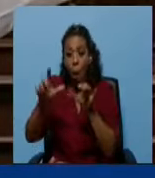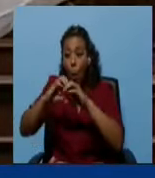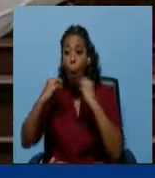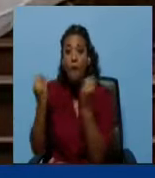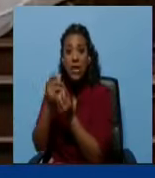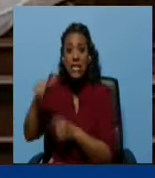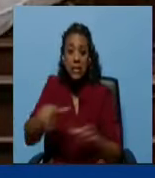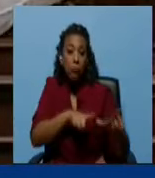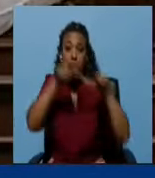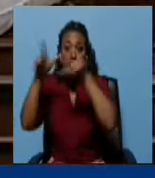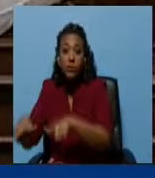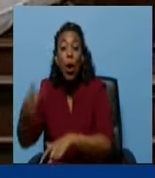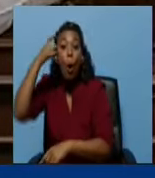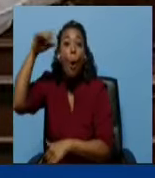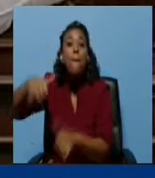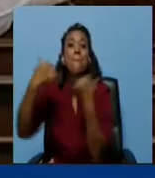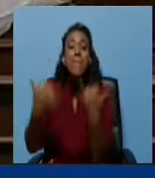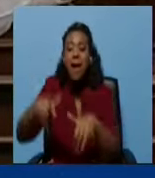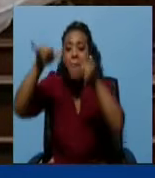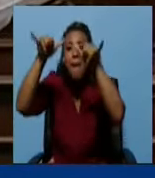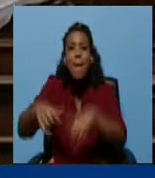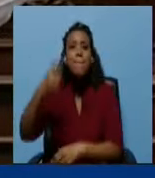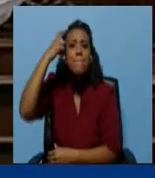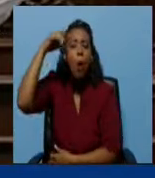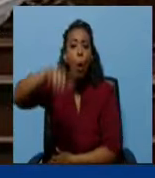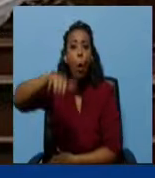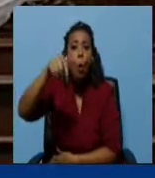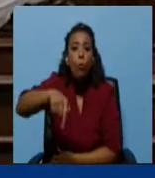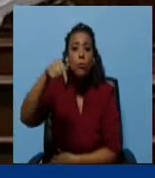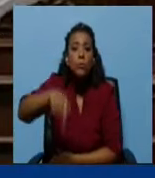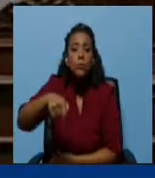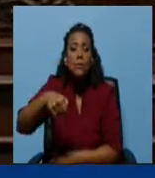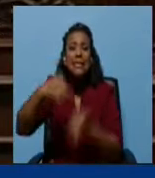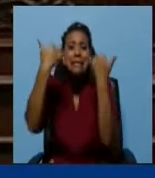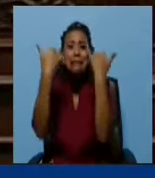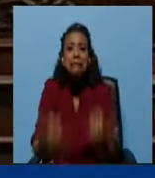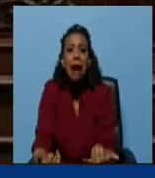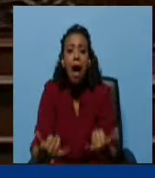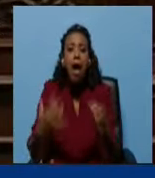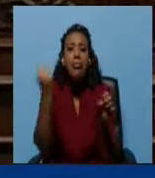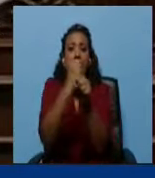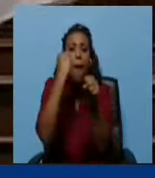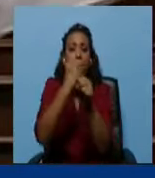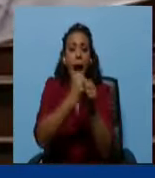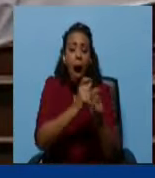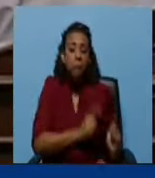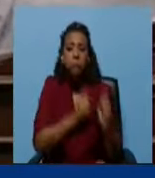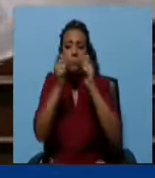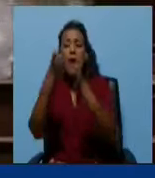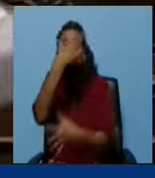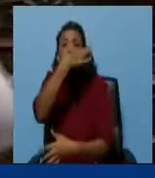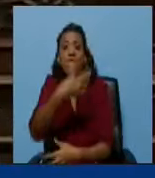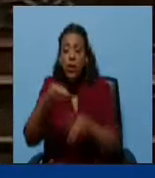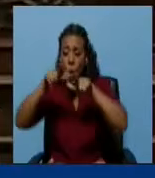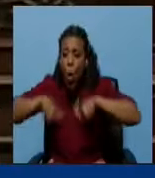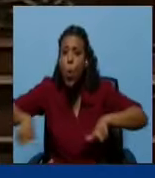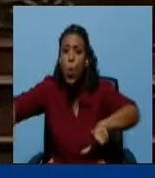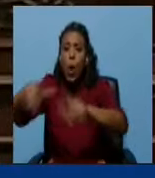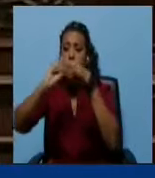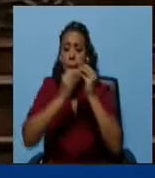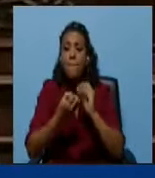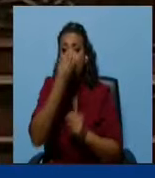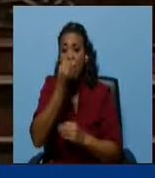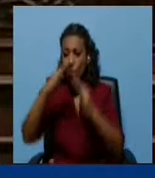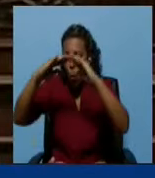Que se instalen ahí hoy mismo y empiecen a organizar todo el trabajo y le des todas las facilidades, todos los espacios de